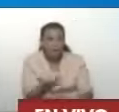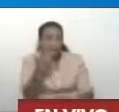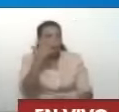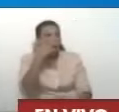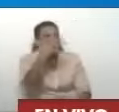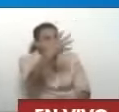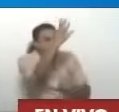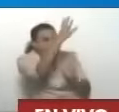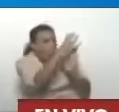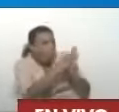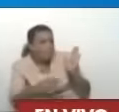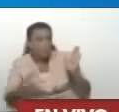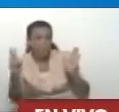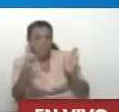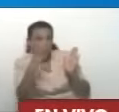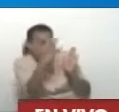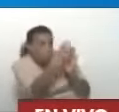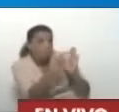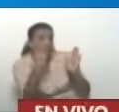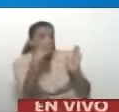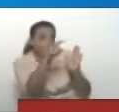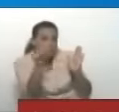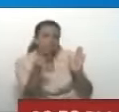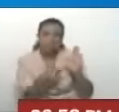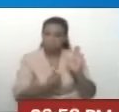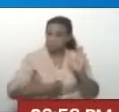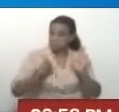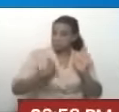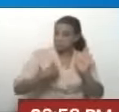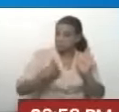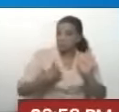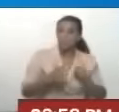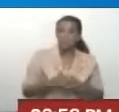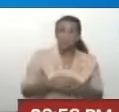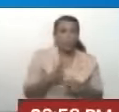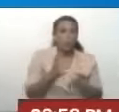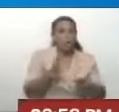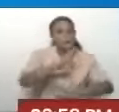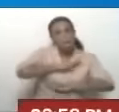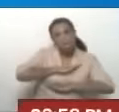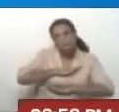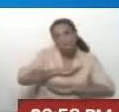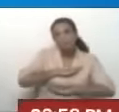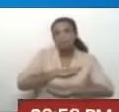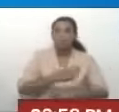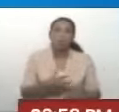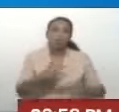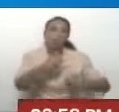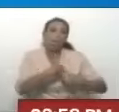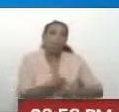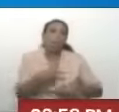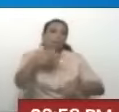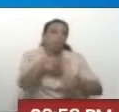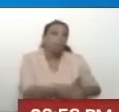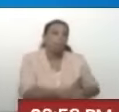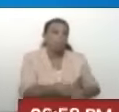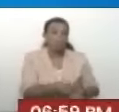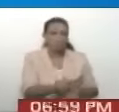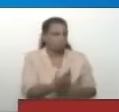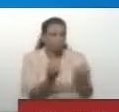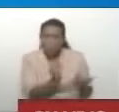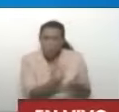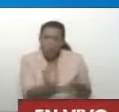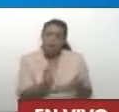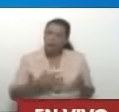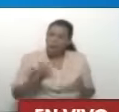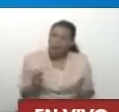al mundo para que la juventud sepa que sí se puede, que no tenemos que conformarnos en ser esclavos ni colonia de nadie y que se